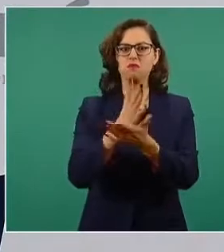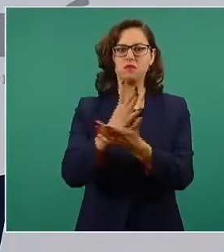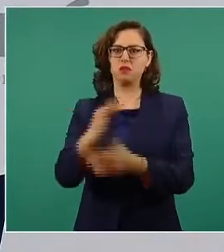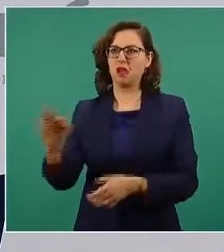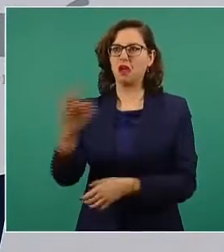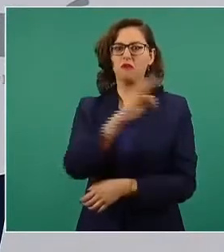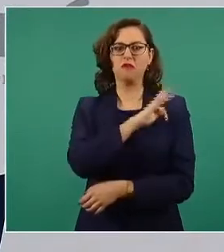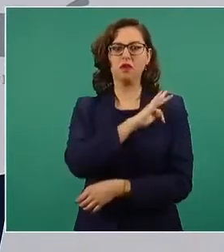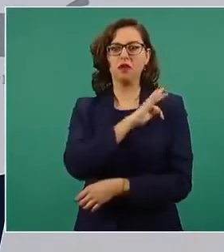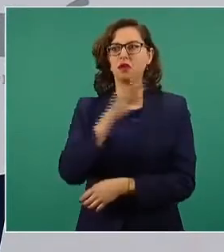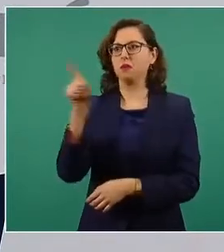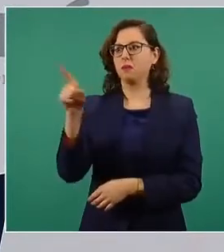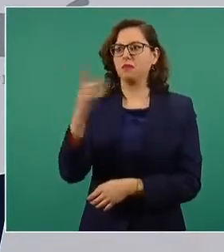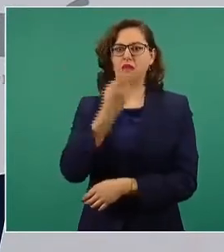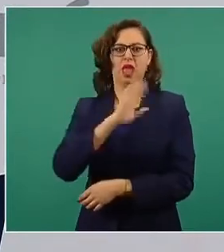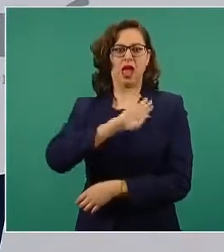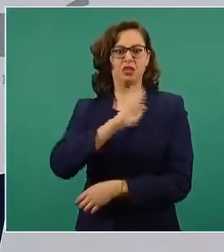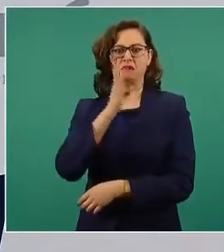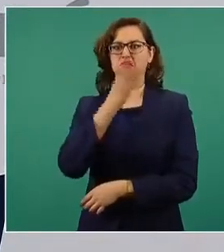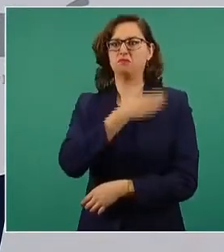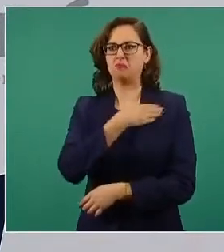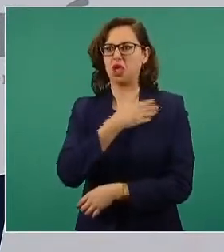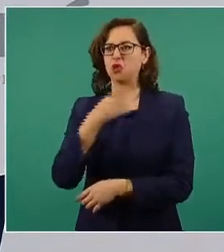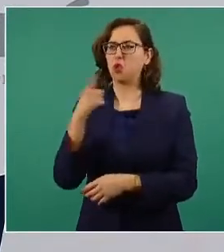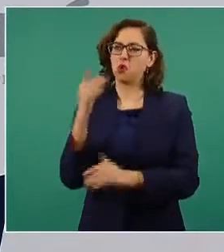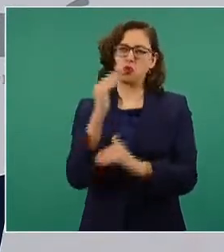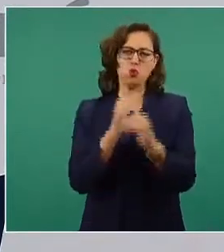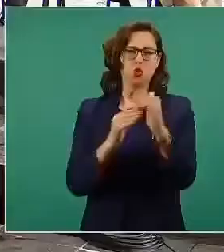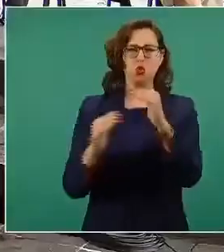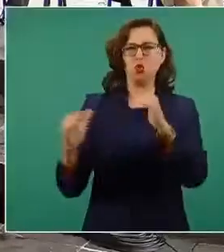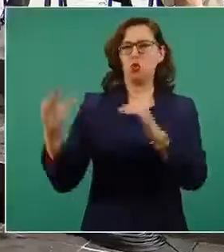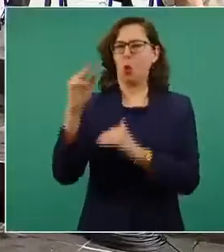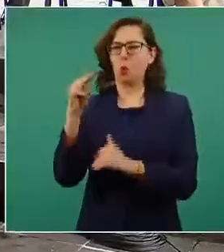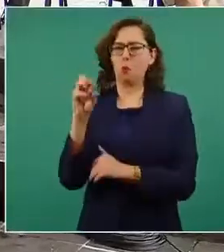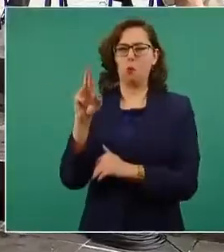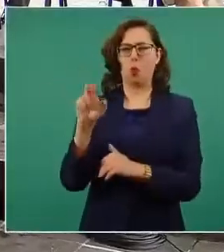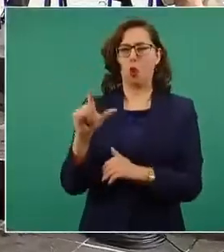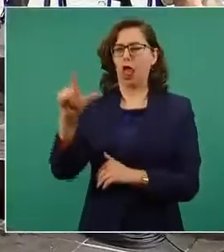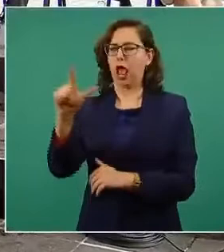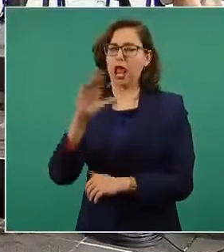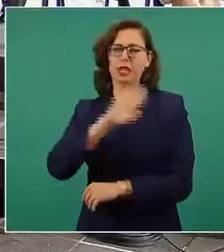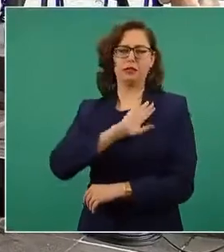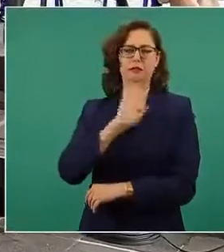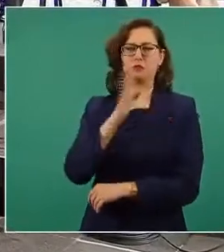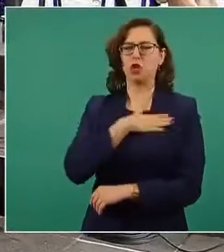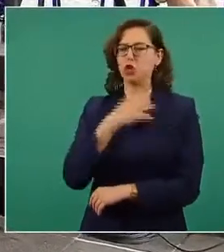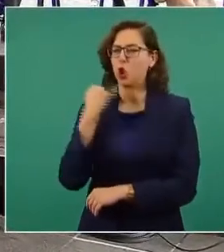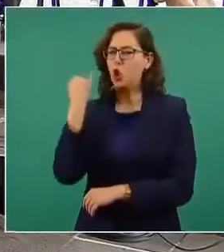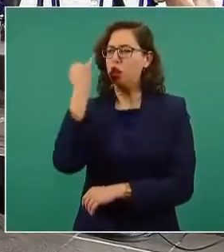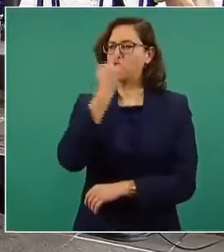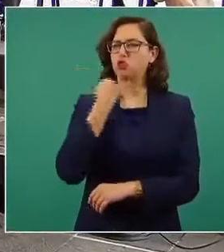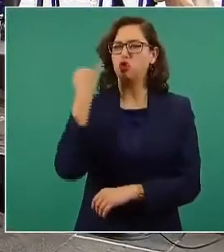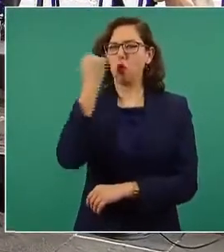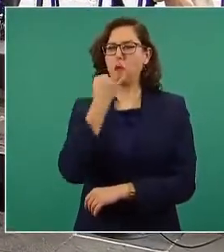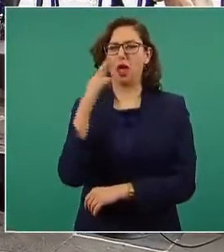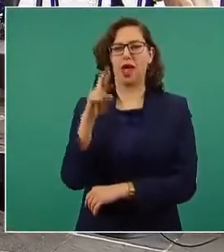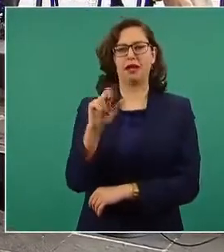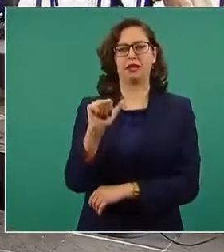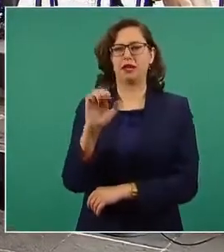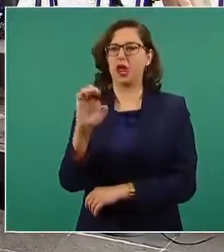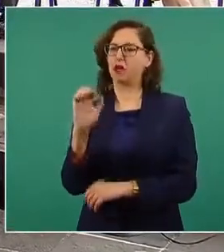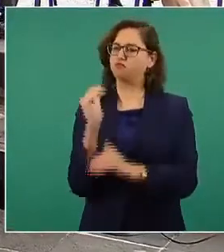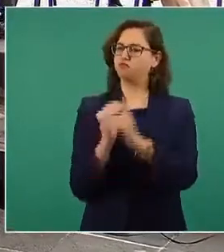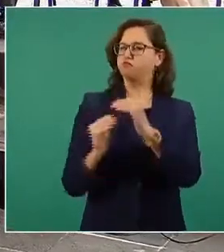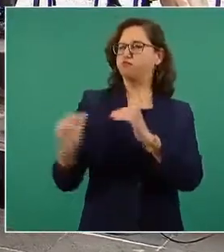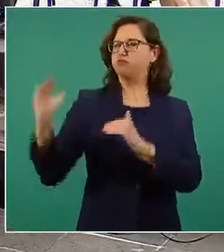moralidad española contra la inmoralidad mexica, el idioma español, el de la Real Academia, frente a